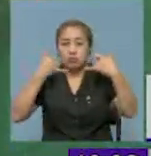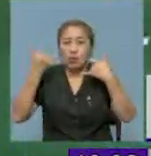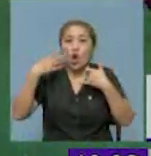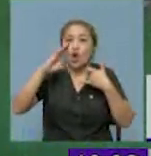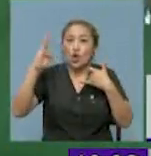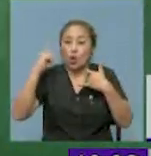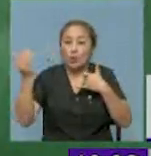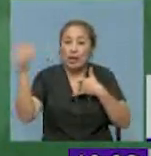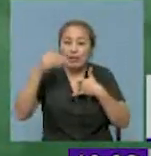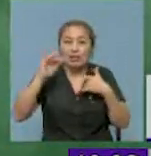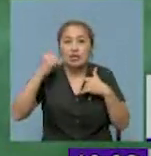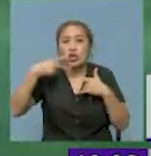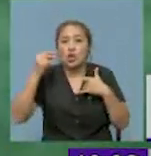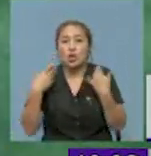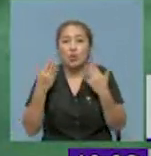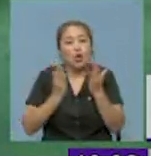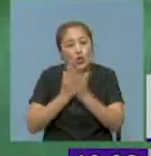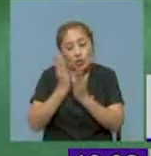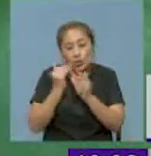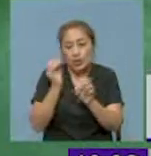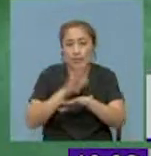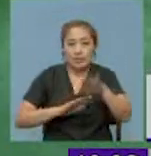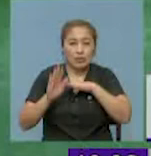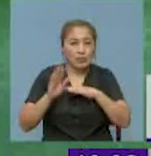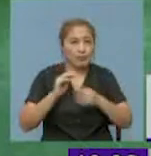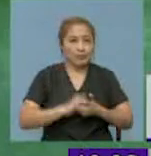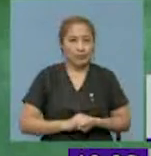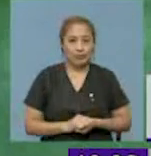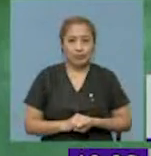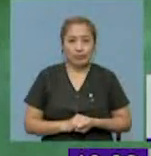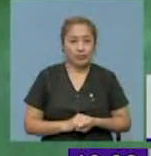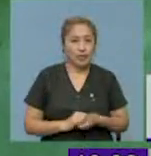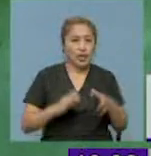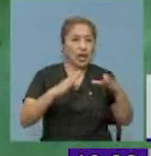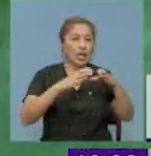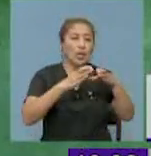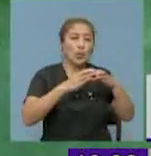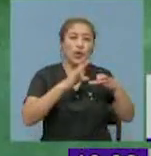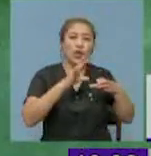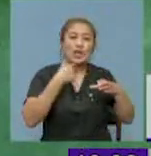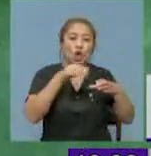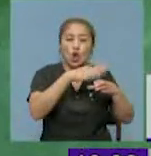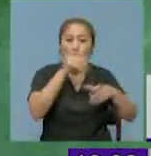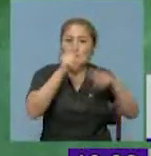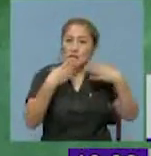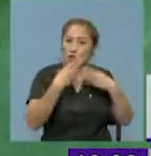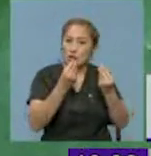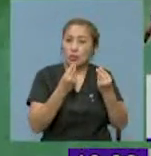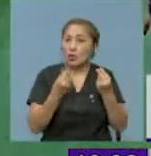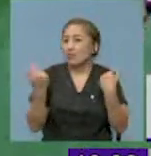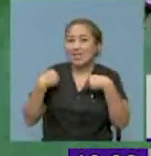no vienen entonces voy a seguir ayudándolos el cuerpo técnico va a ser el mismo que ese